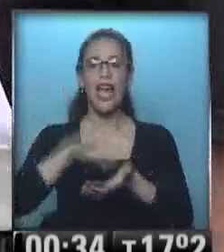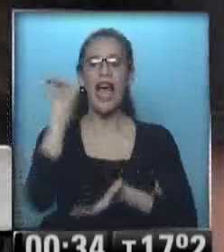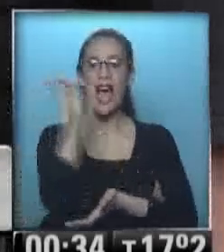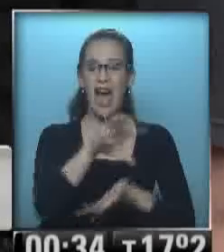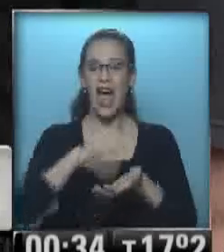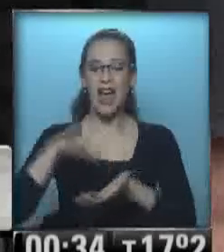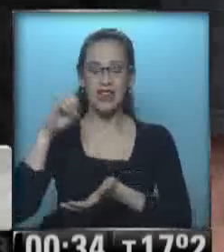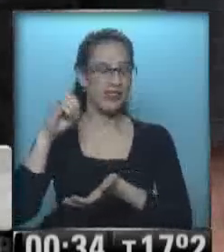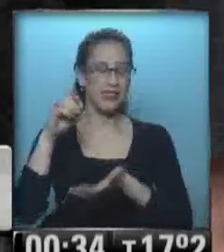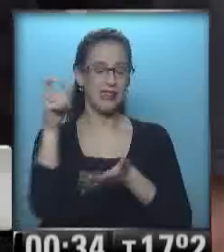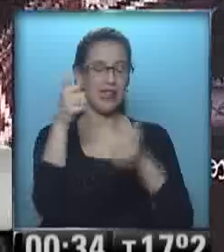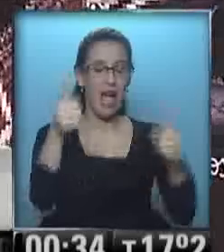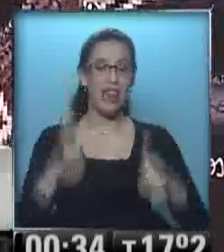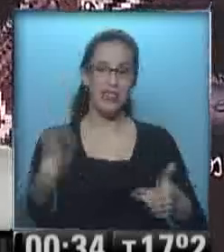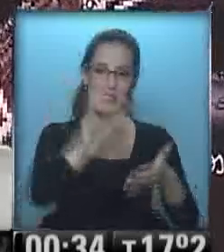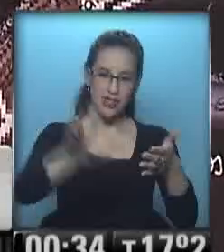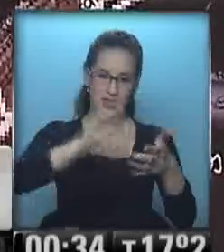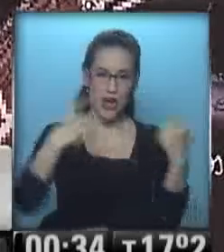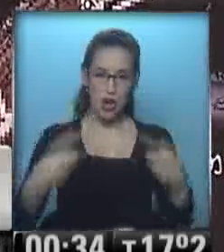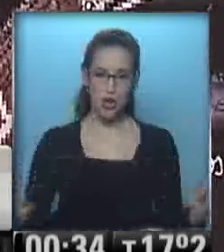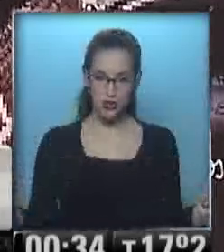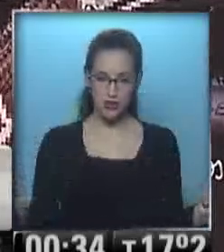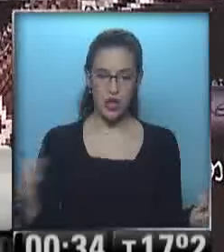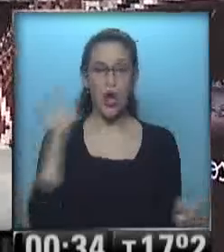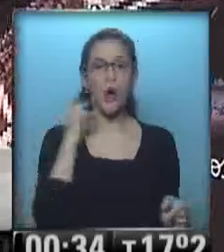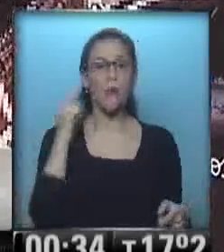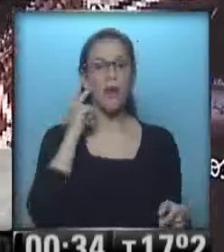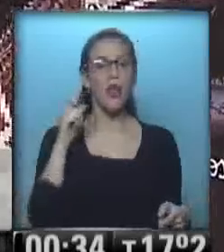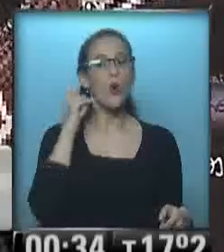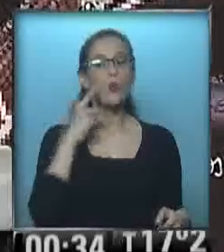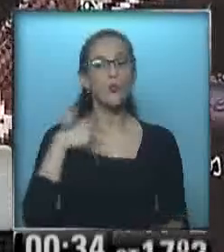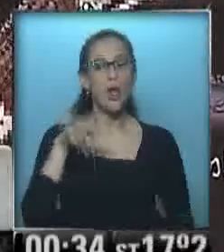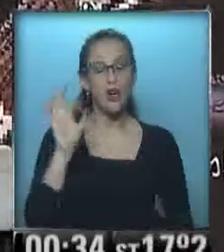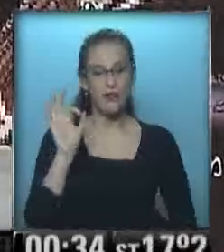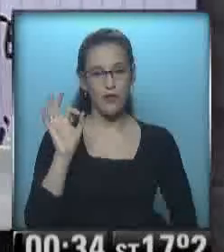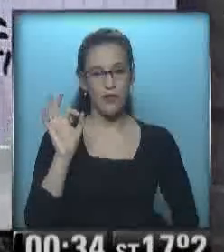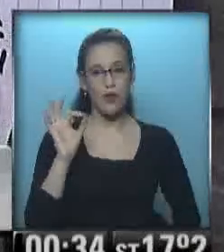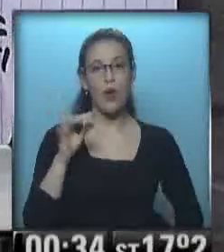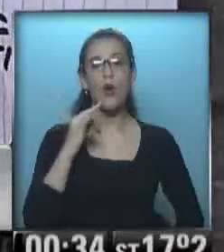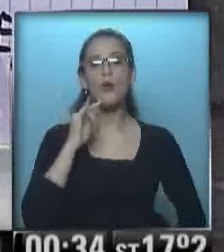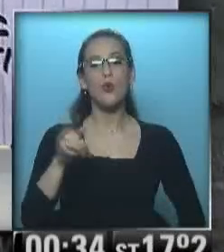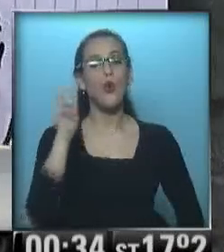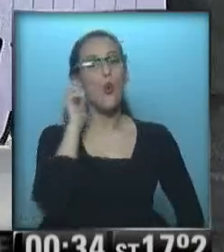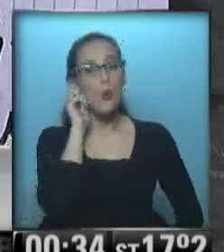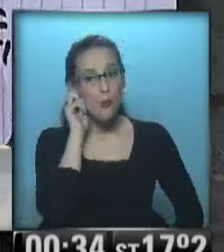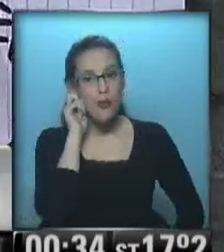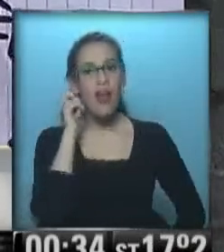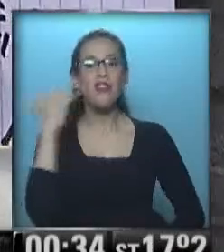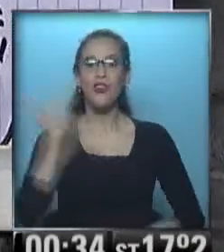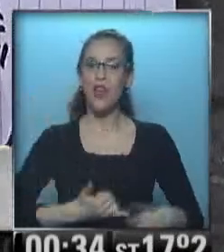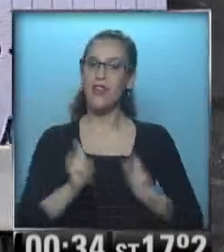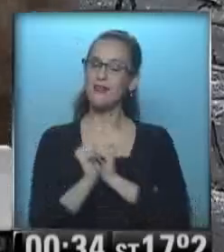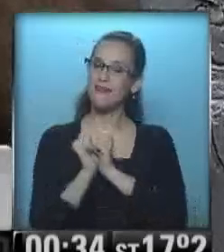su ídolo, al querido Gustavo, al que acompañaron siempre, en cada cumpleaños, en cada momento de su